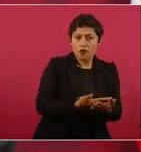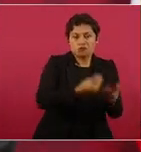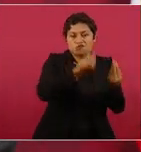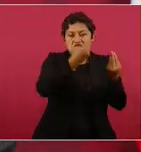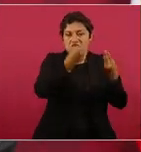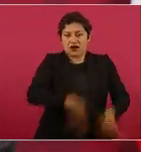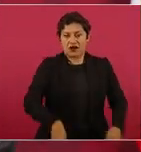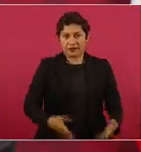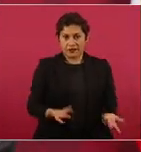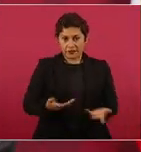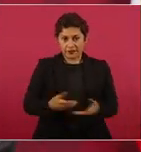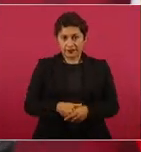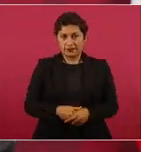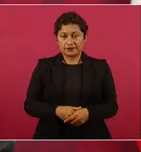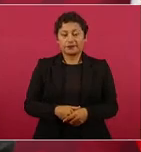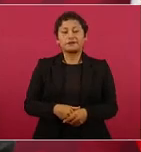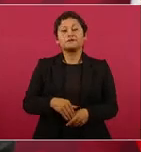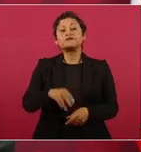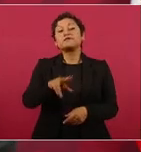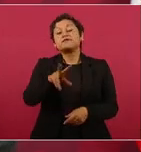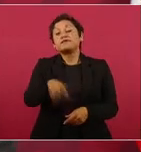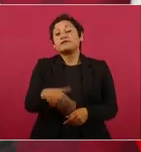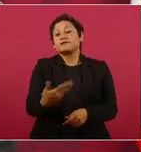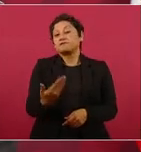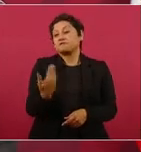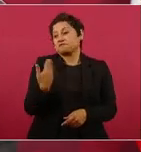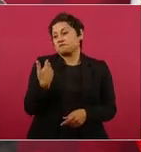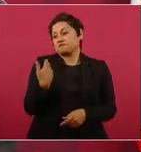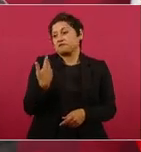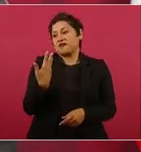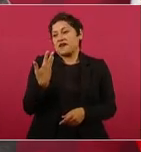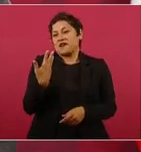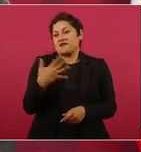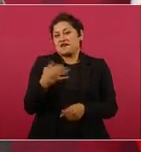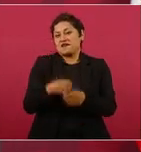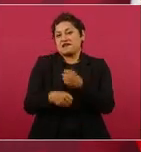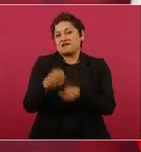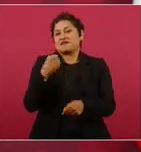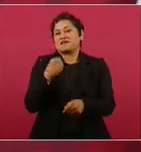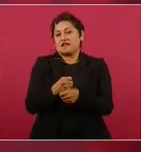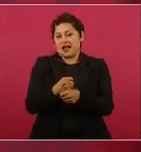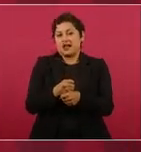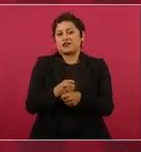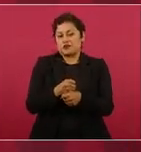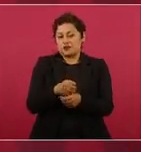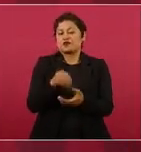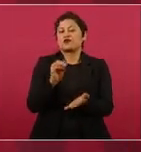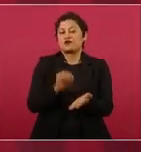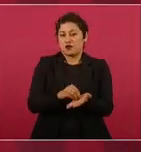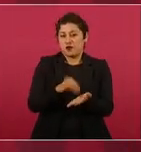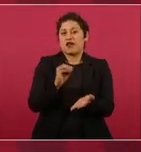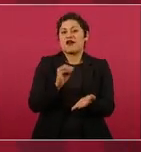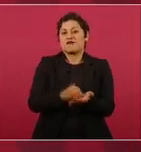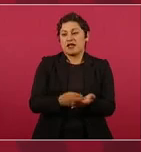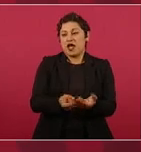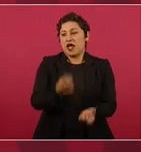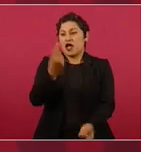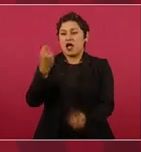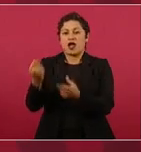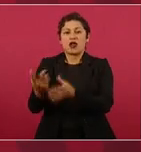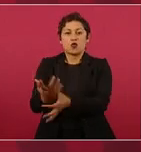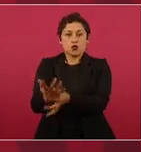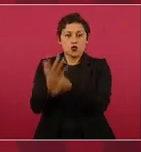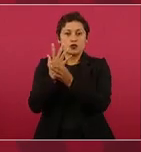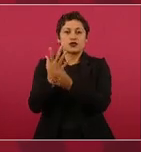hasta hace algunas décadas se decía que había políticos, se usaba un